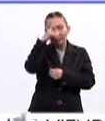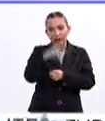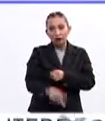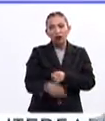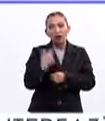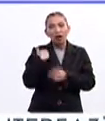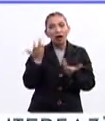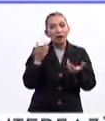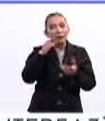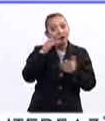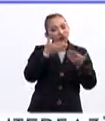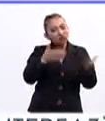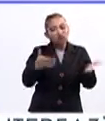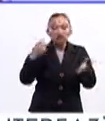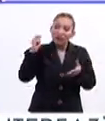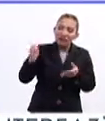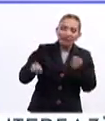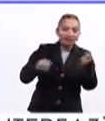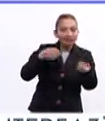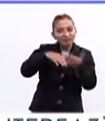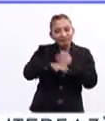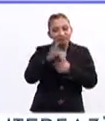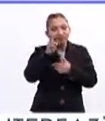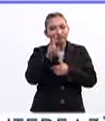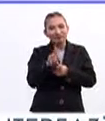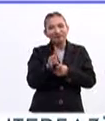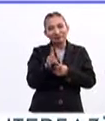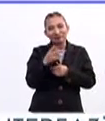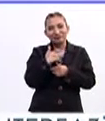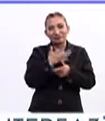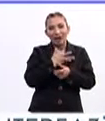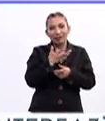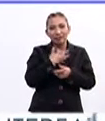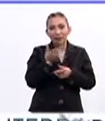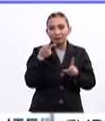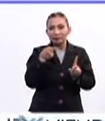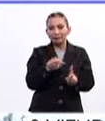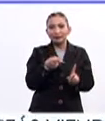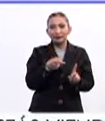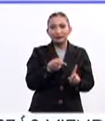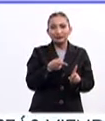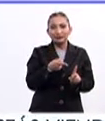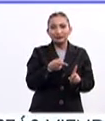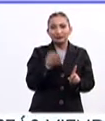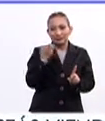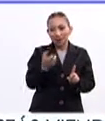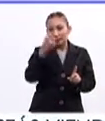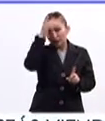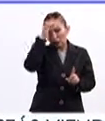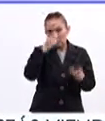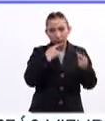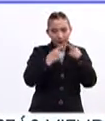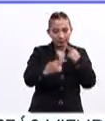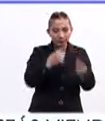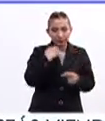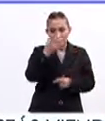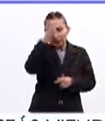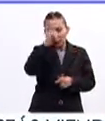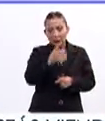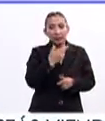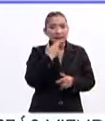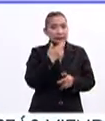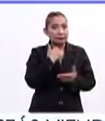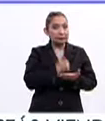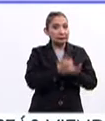país. Abrieron ventanas, abrieron puertas para que precisamente se tuviera de forma directa este consenso. Este consenso